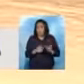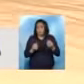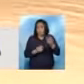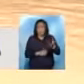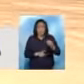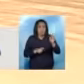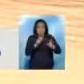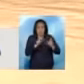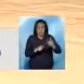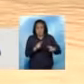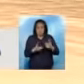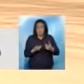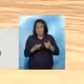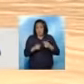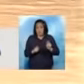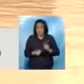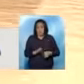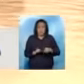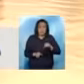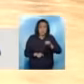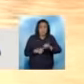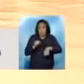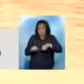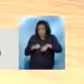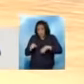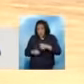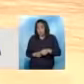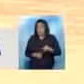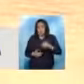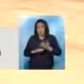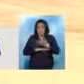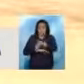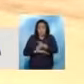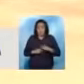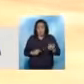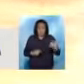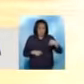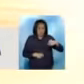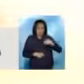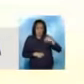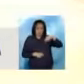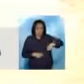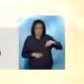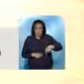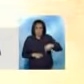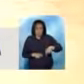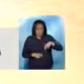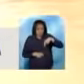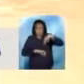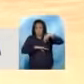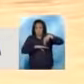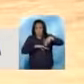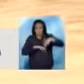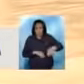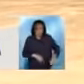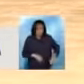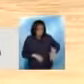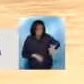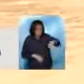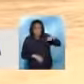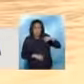Hay gente que intenta pasar con bicicletas, pero aquí, al menos aquí donde yo ya estoy parado, si sigo avanzando para allá, el agua me va a cubrir la